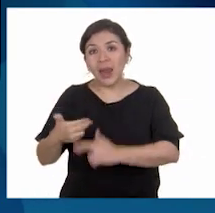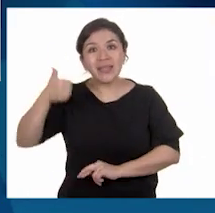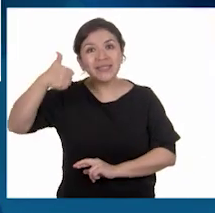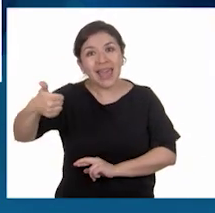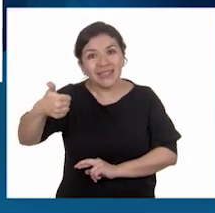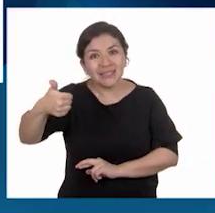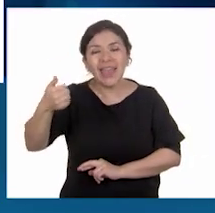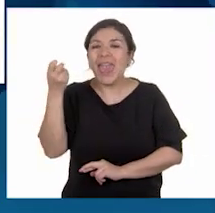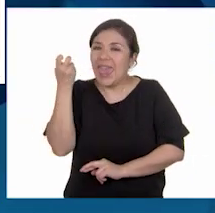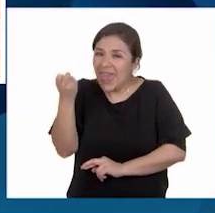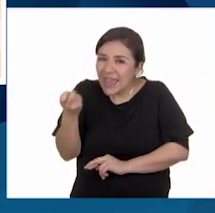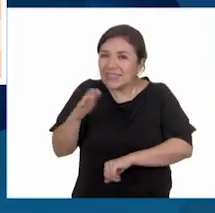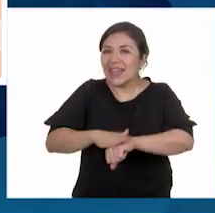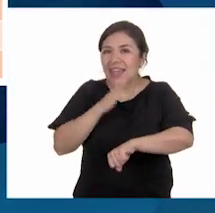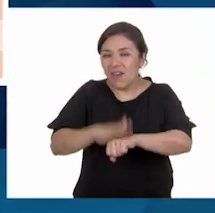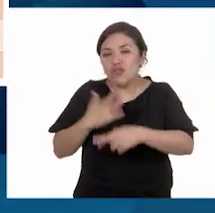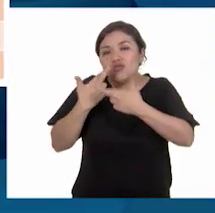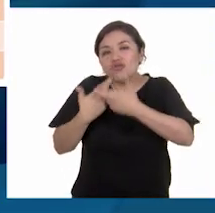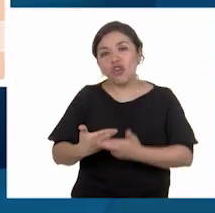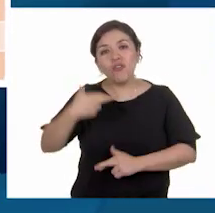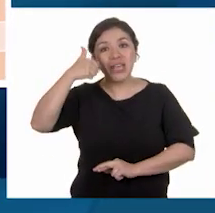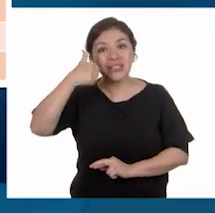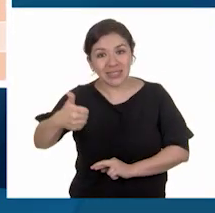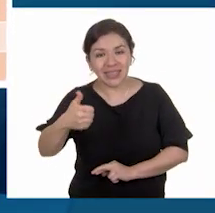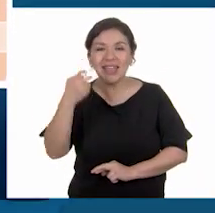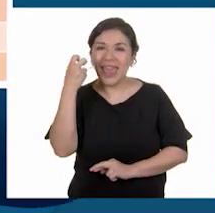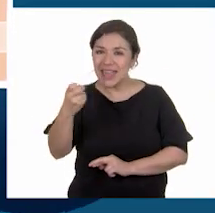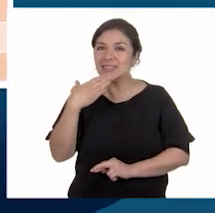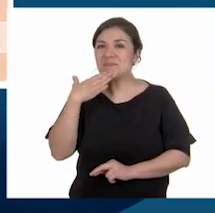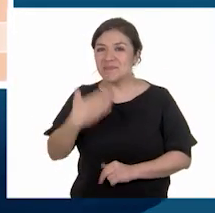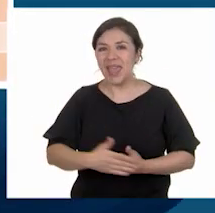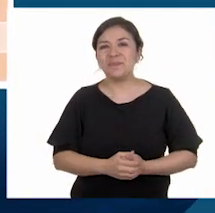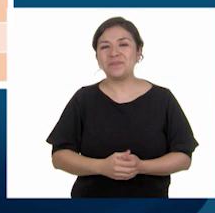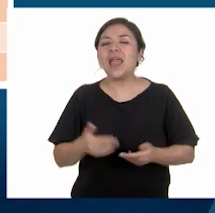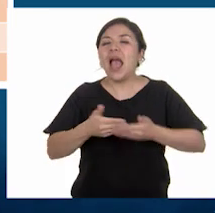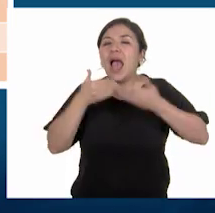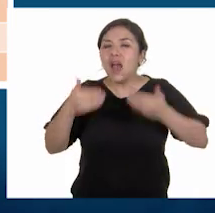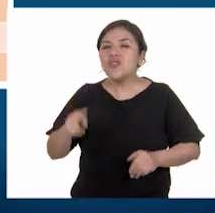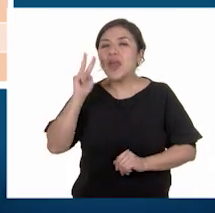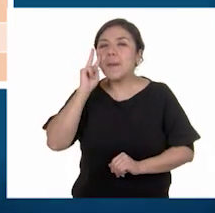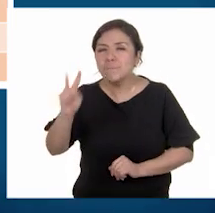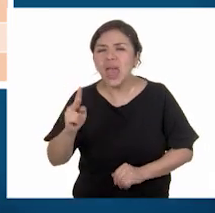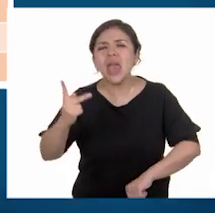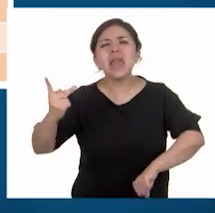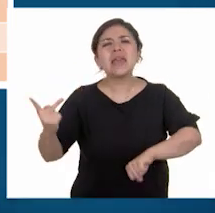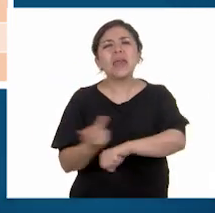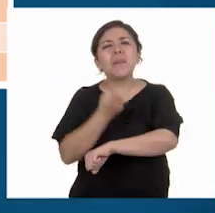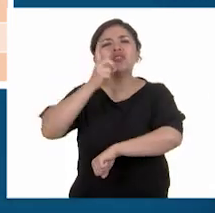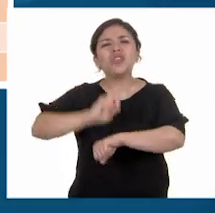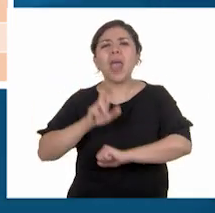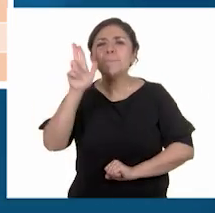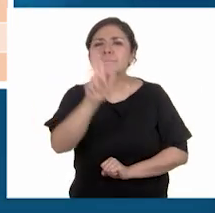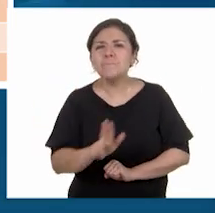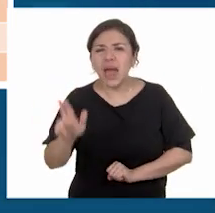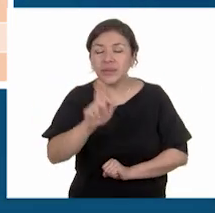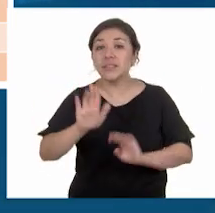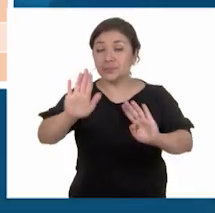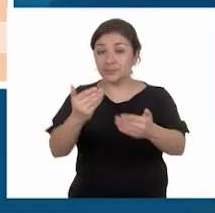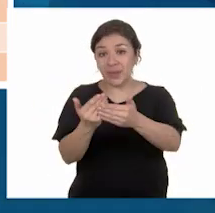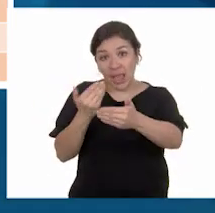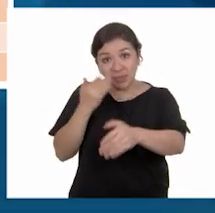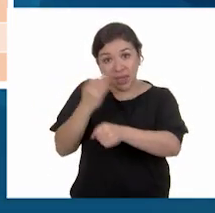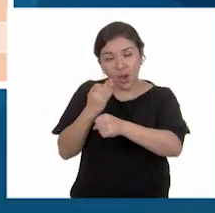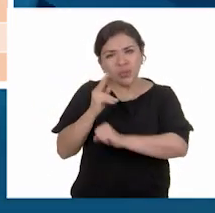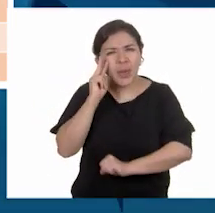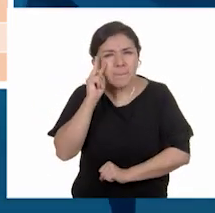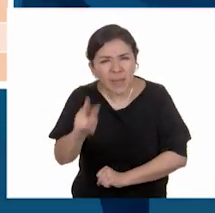6. Serían 6. Así es. Veamos qué pasó el martes. Pero antes, vamos